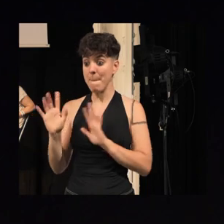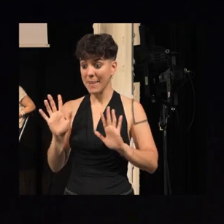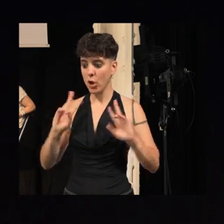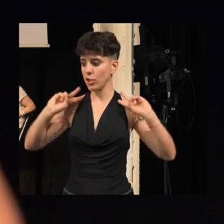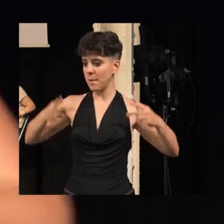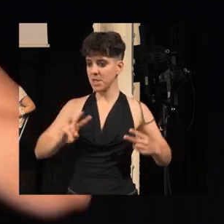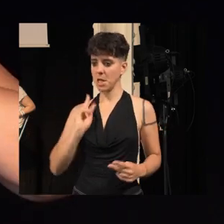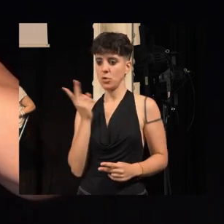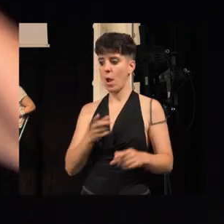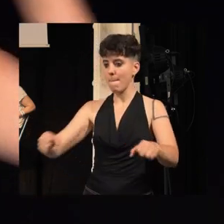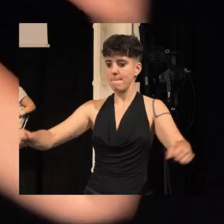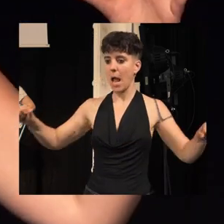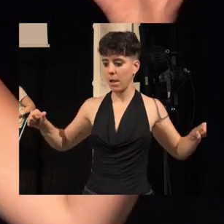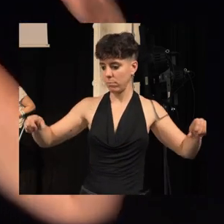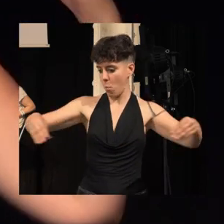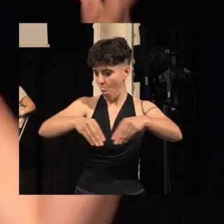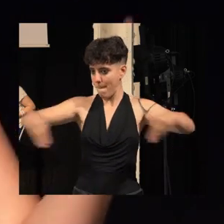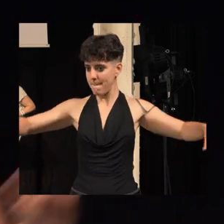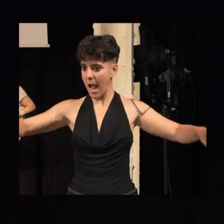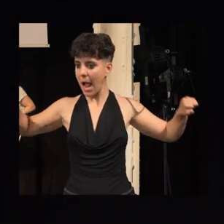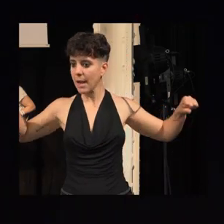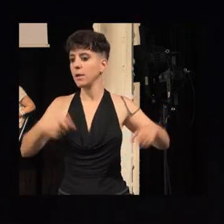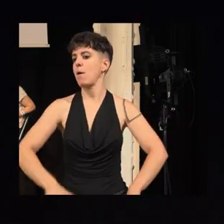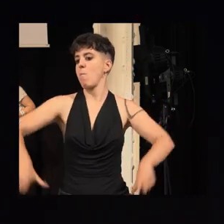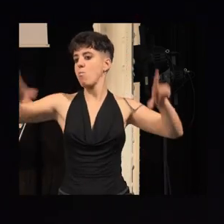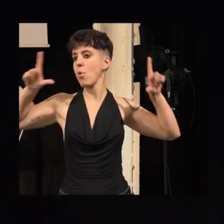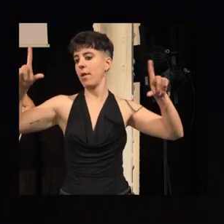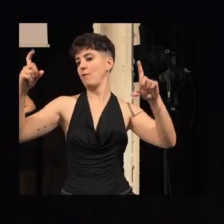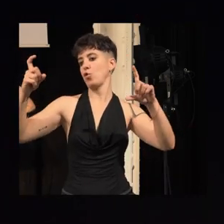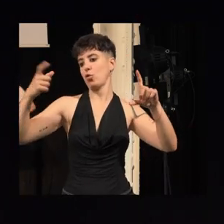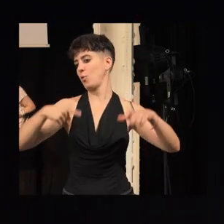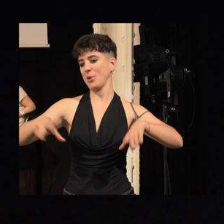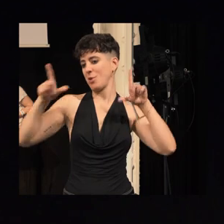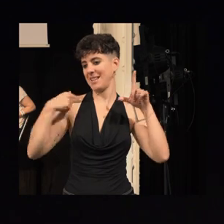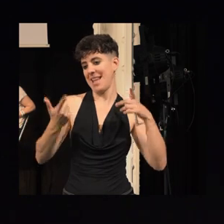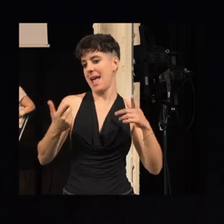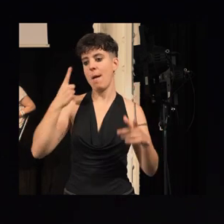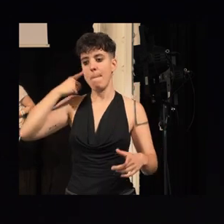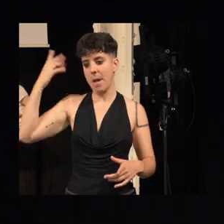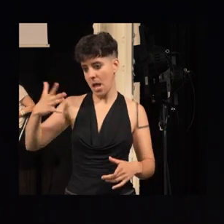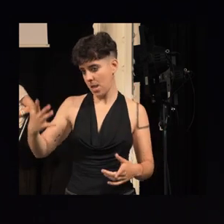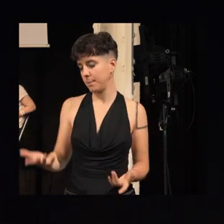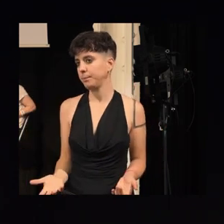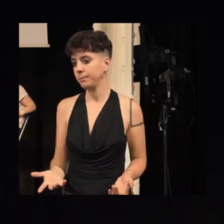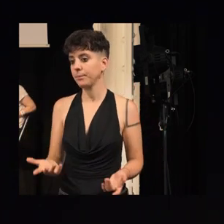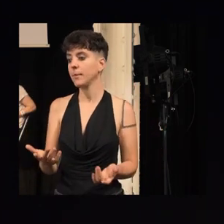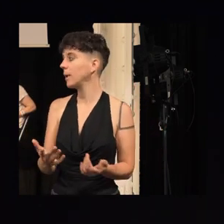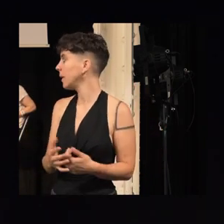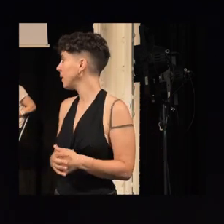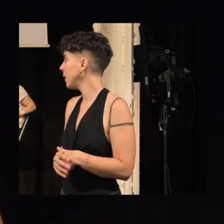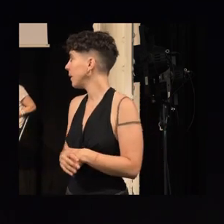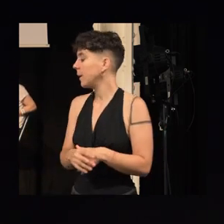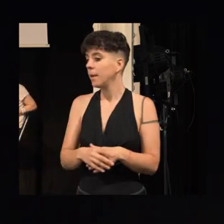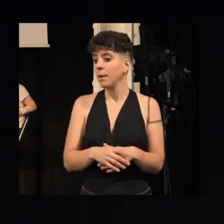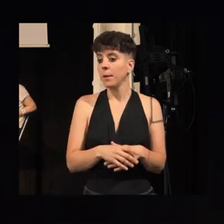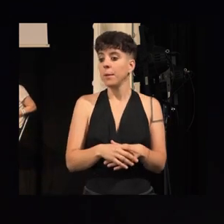la pancarta y protagonizaron esa foto que hoy ya es historia. Y la I. Bueno, la I es el gran postizo,